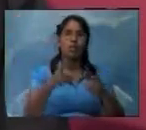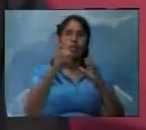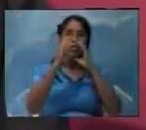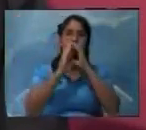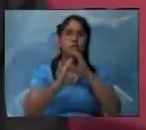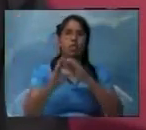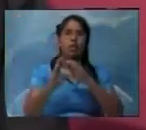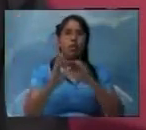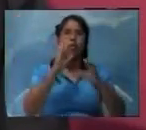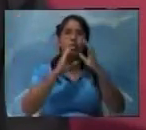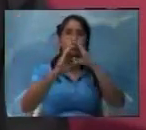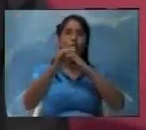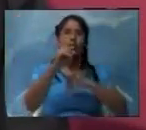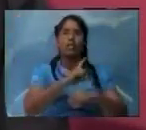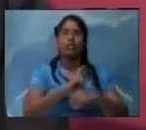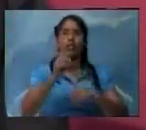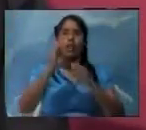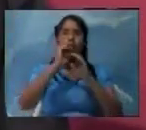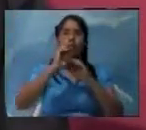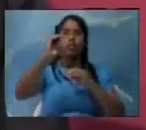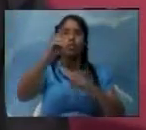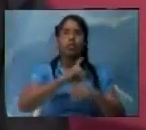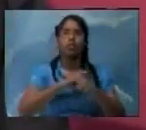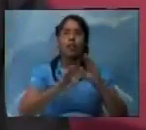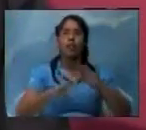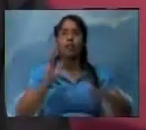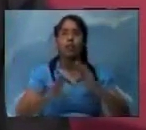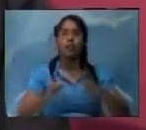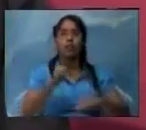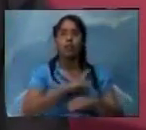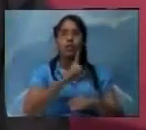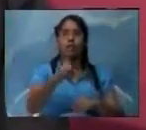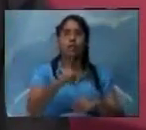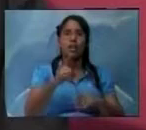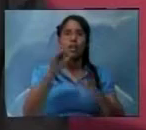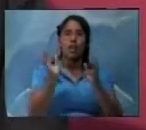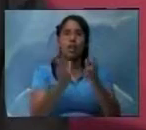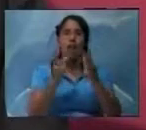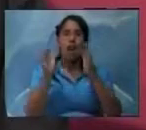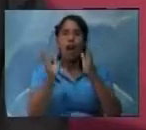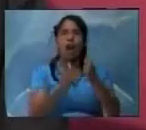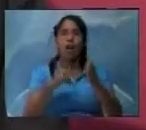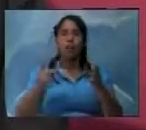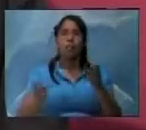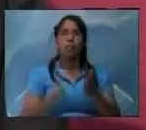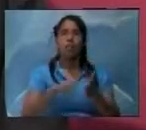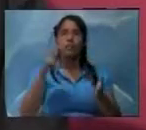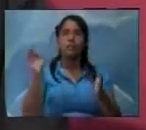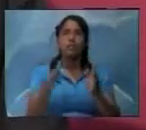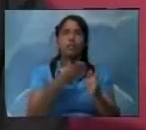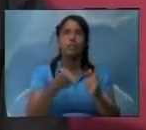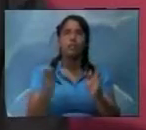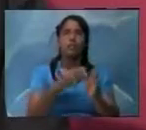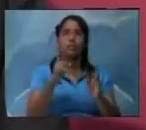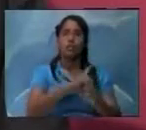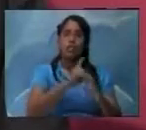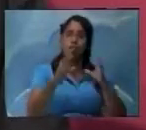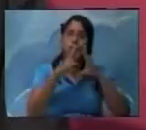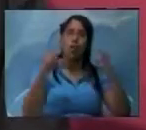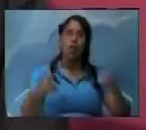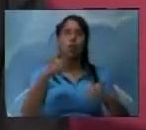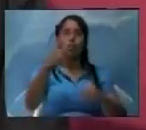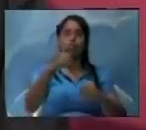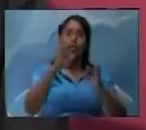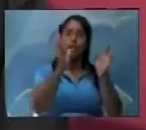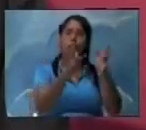la bocina, de la flauta, del tamboril, del arpa, del salterio, de la zampoña y de